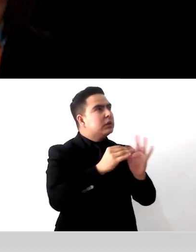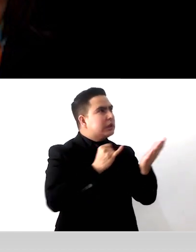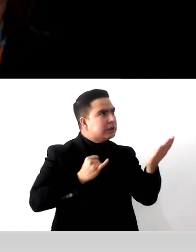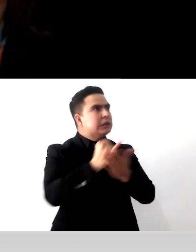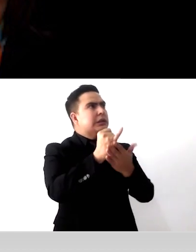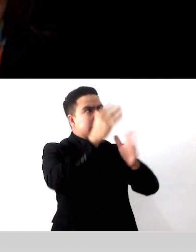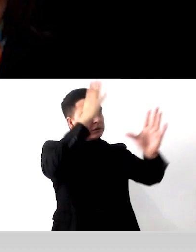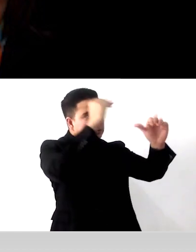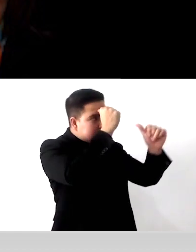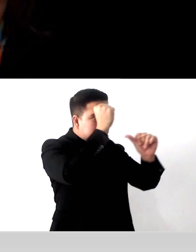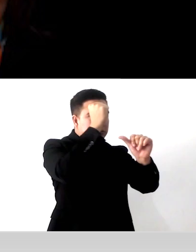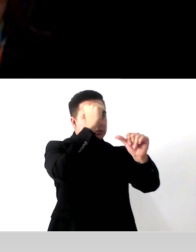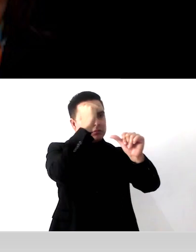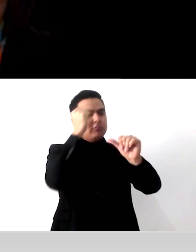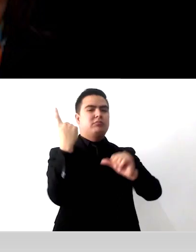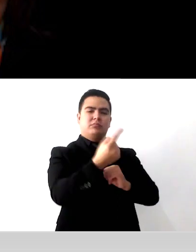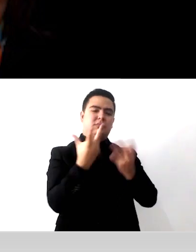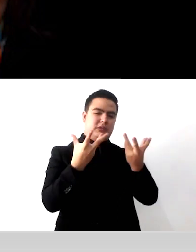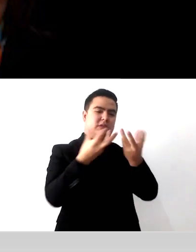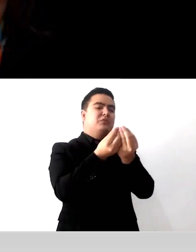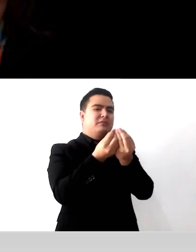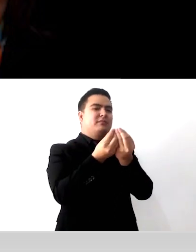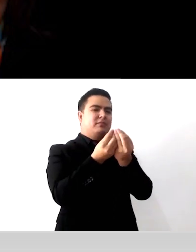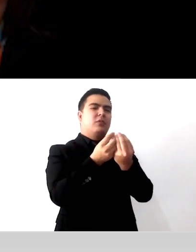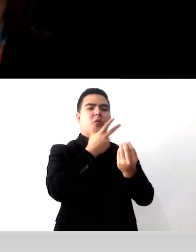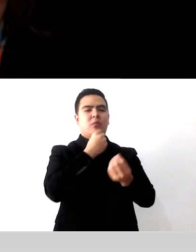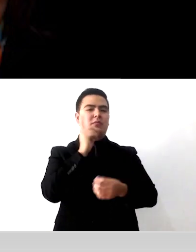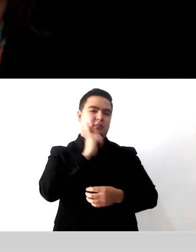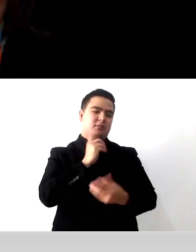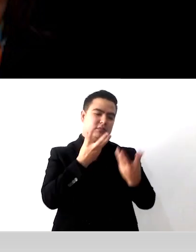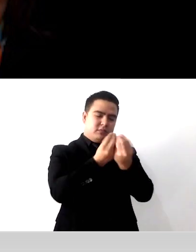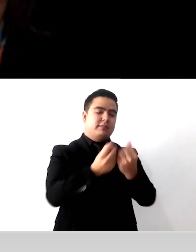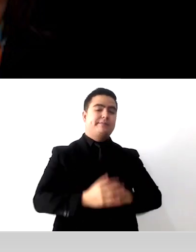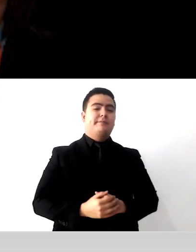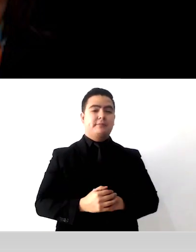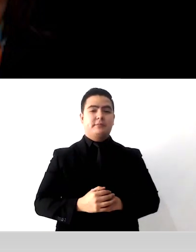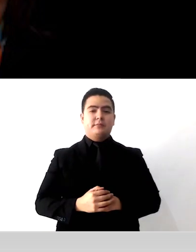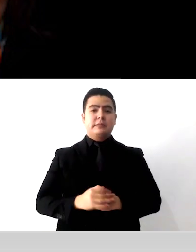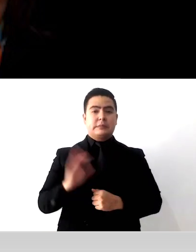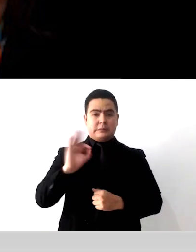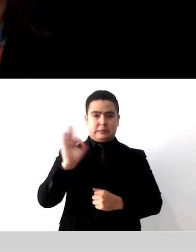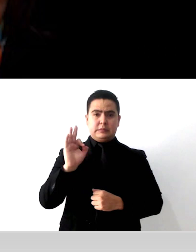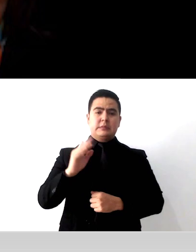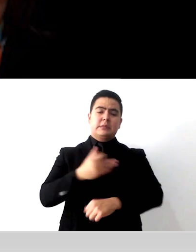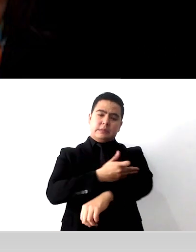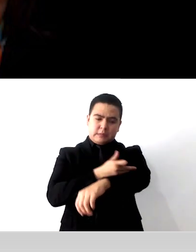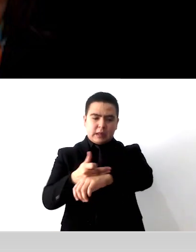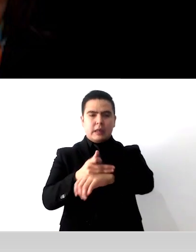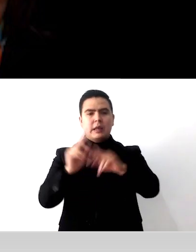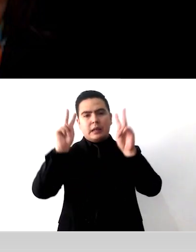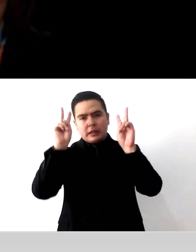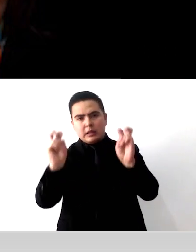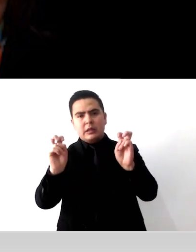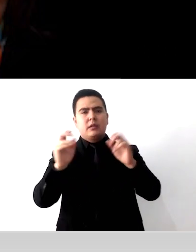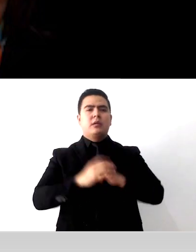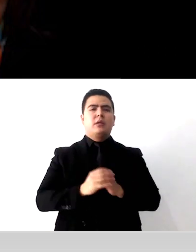tocan a las mujeres, ¿no? Sí. O la de mujer, ajá, evidentemente, la del deporte, la de familia. Hay casos, yo recuerdo